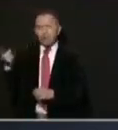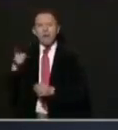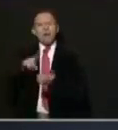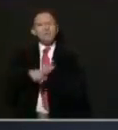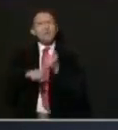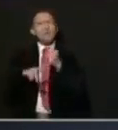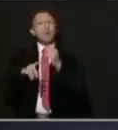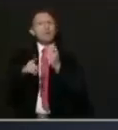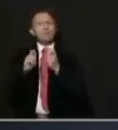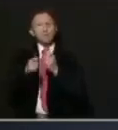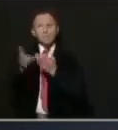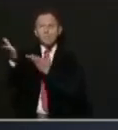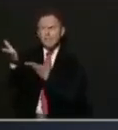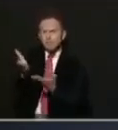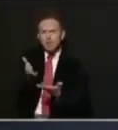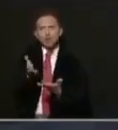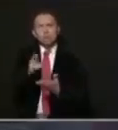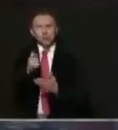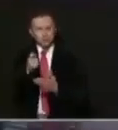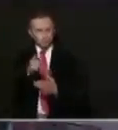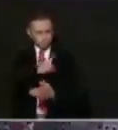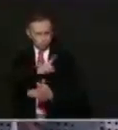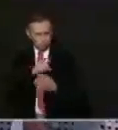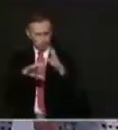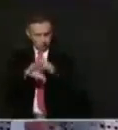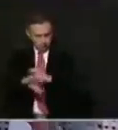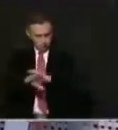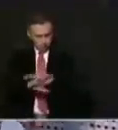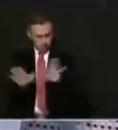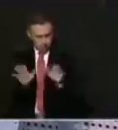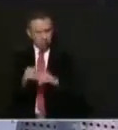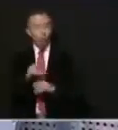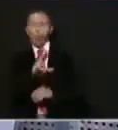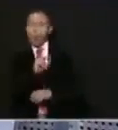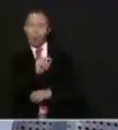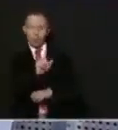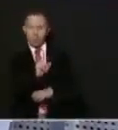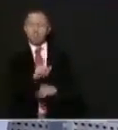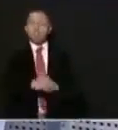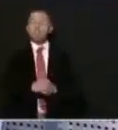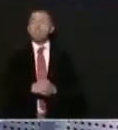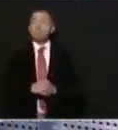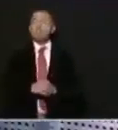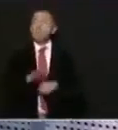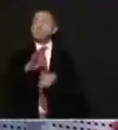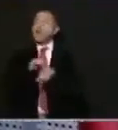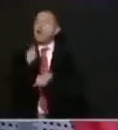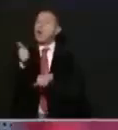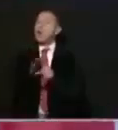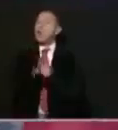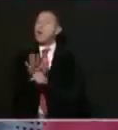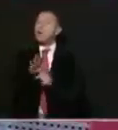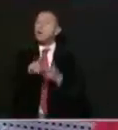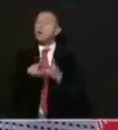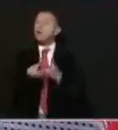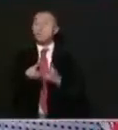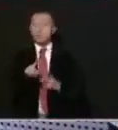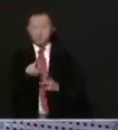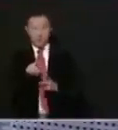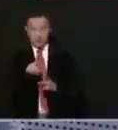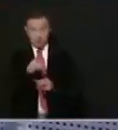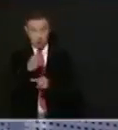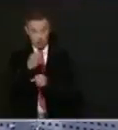nada más? No. ¿O qué más implica? Ahorita en el acto, digamos, en el